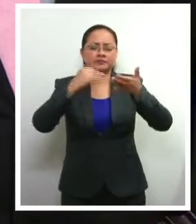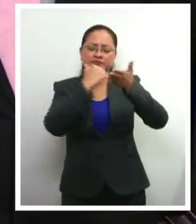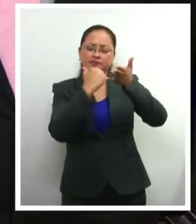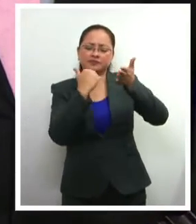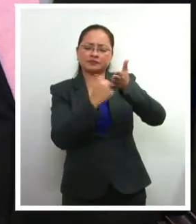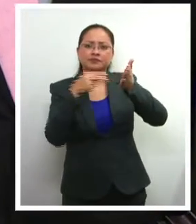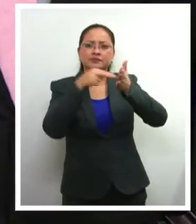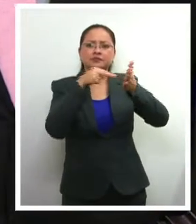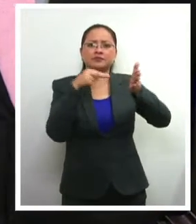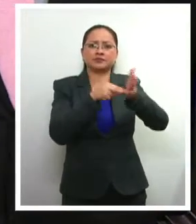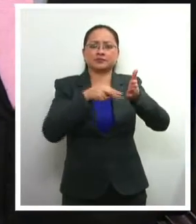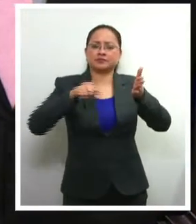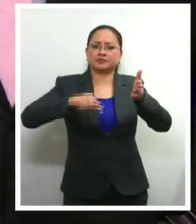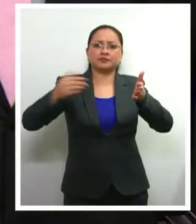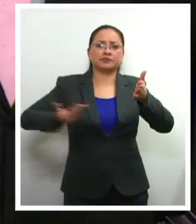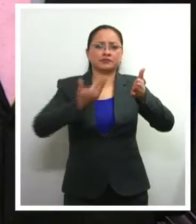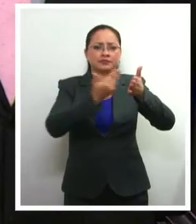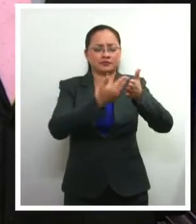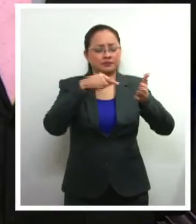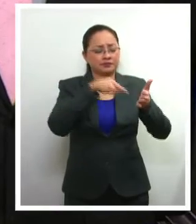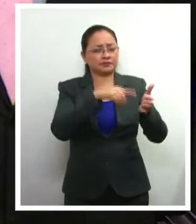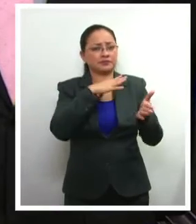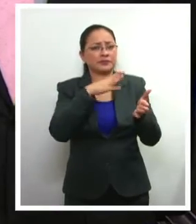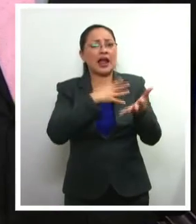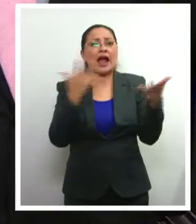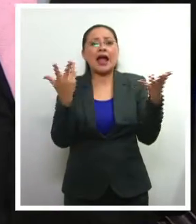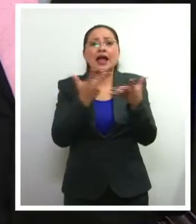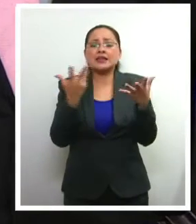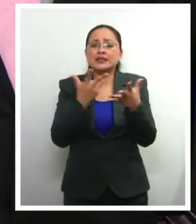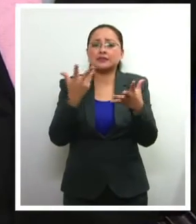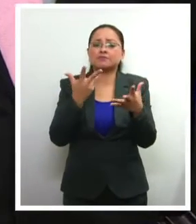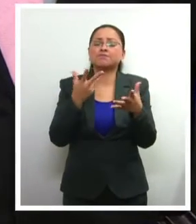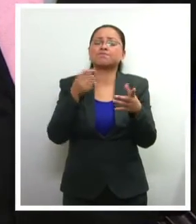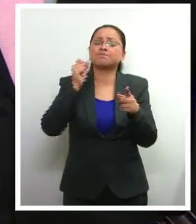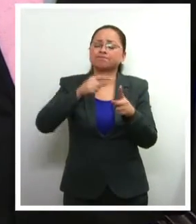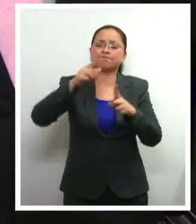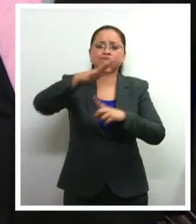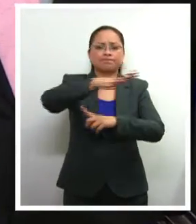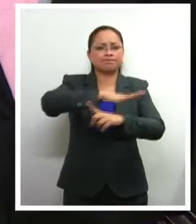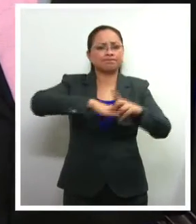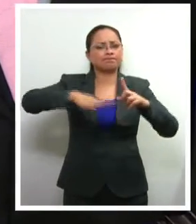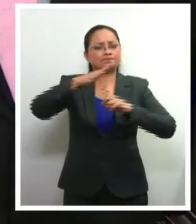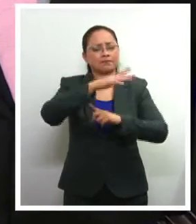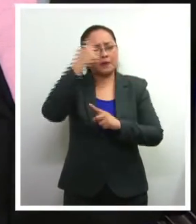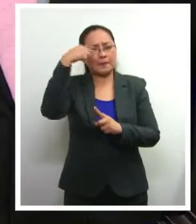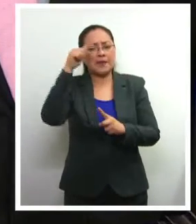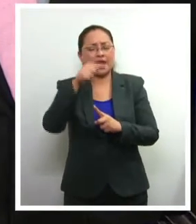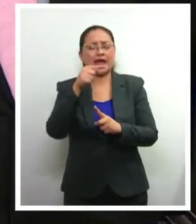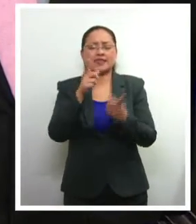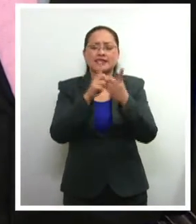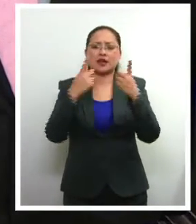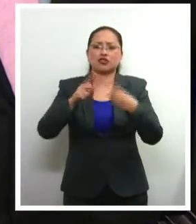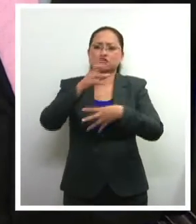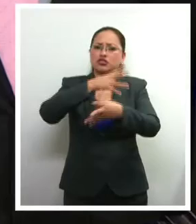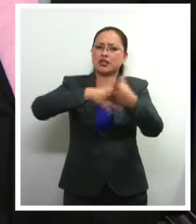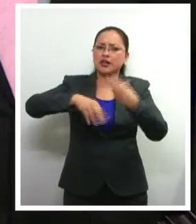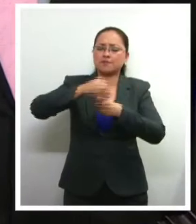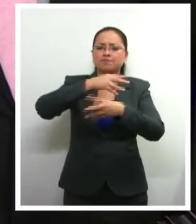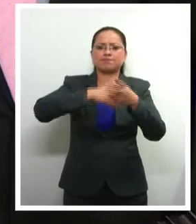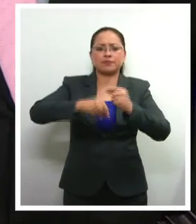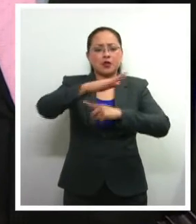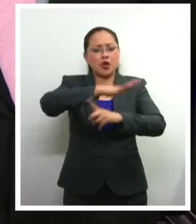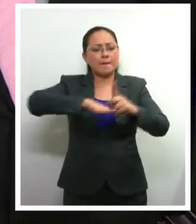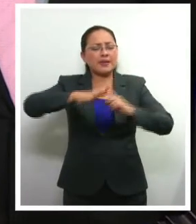de la norma que se propone, de la construcción de un entorno de desarrollo sostenible y un ambiente